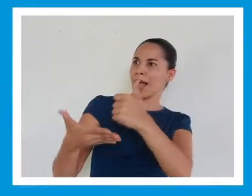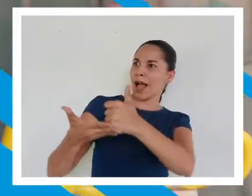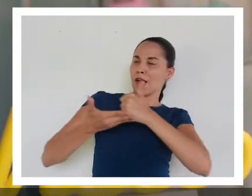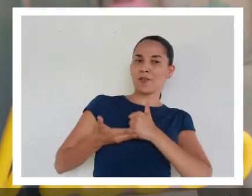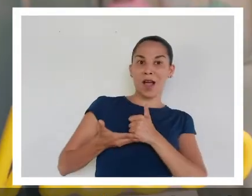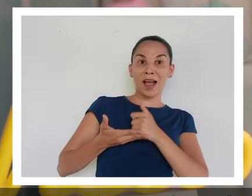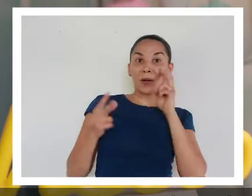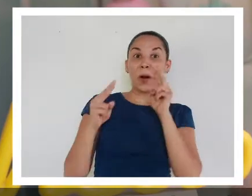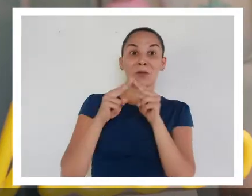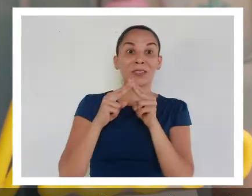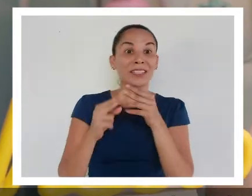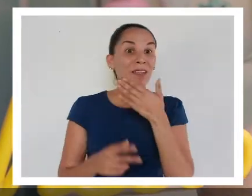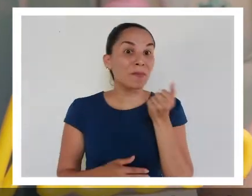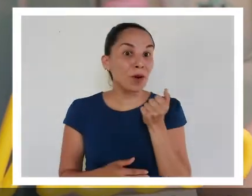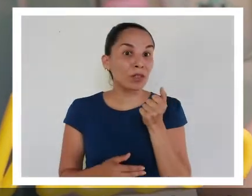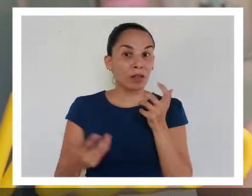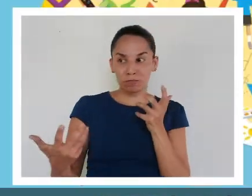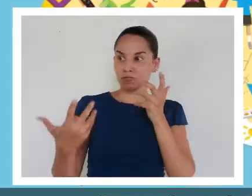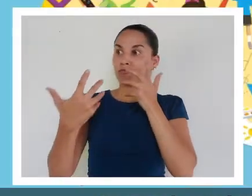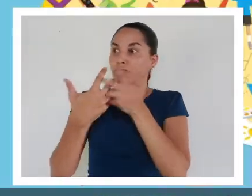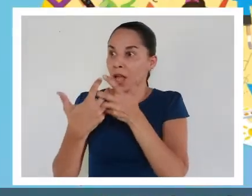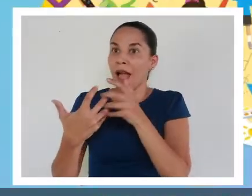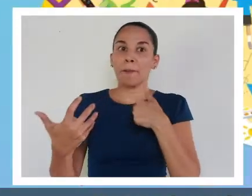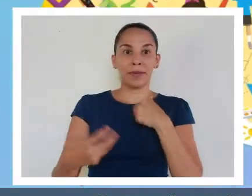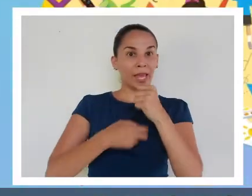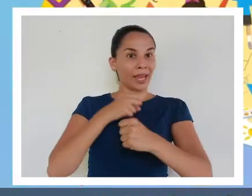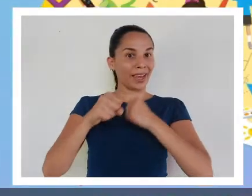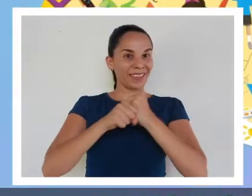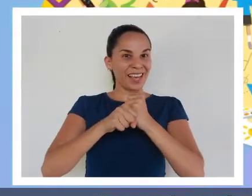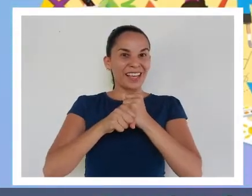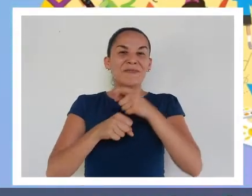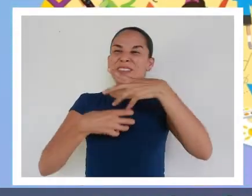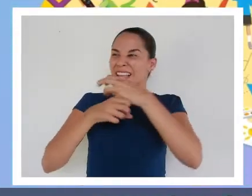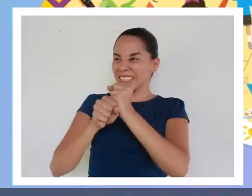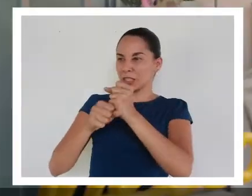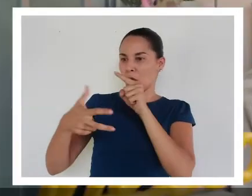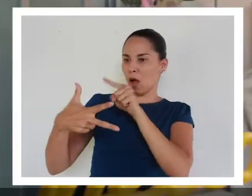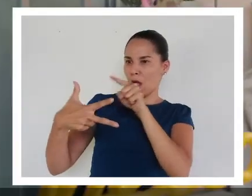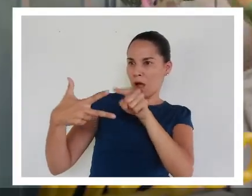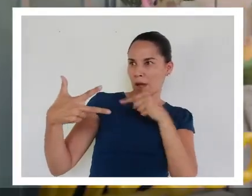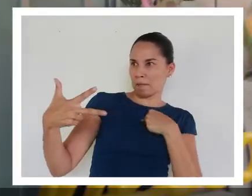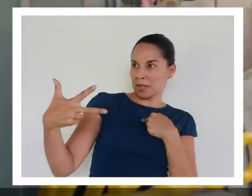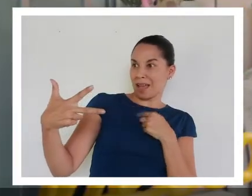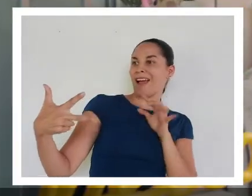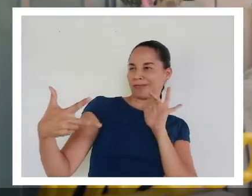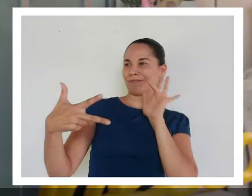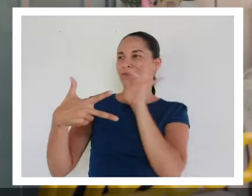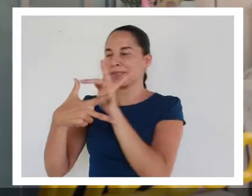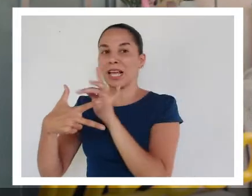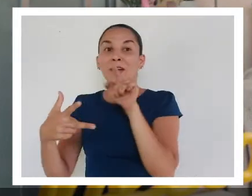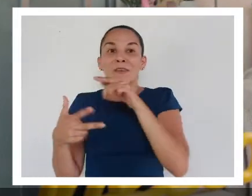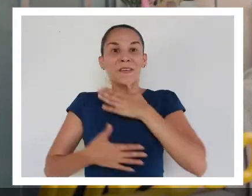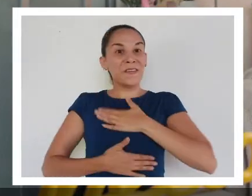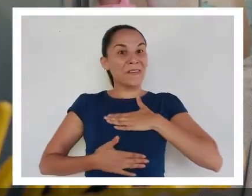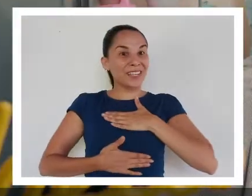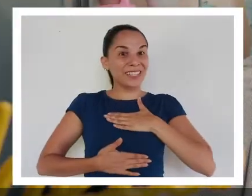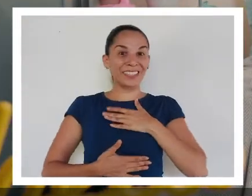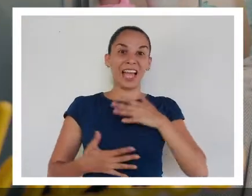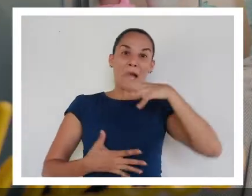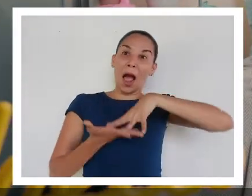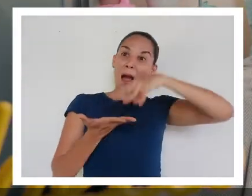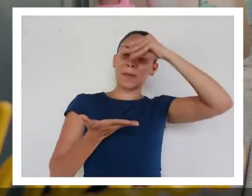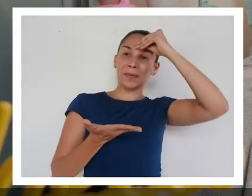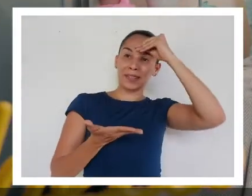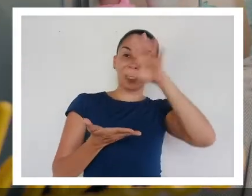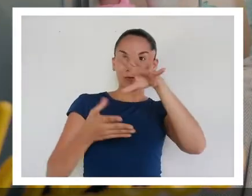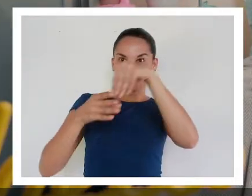mejor. Ingresa, según la edad que tienes ahorita, a la sección diseñada para ti. Divertite y aprende con su contenido. Si